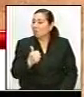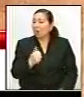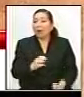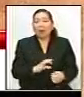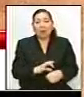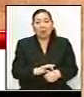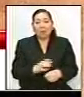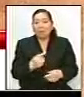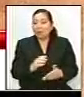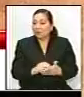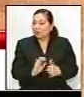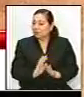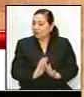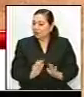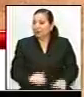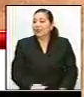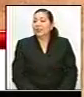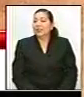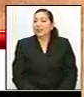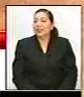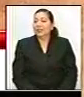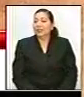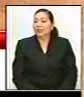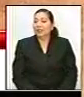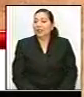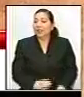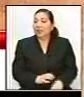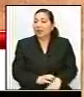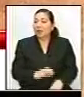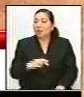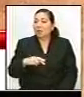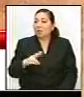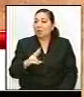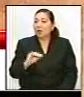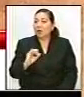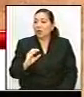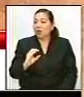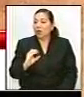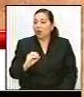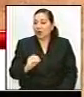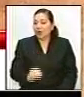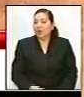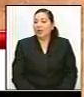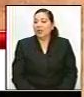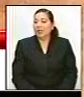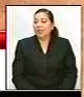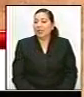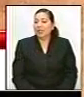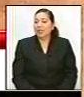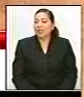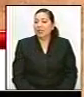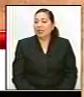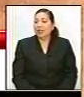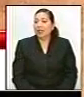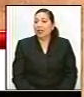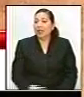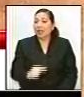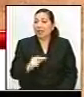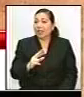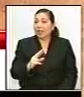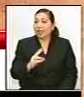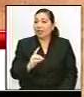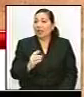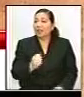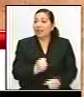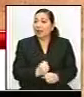buena, para que no me puedo quejar. Ahí está el doctor Morioka, un gran urólogo, el doctor César García Delgado,